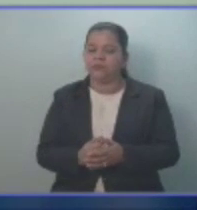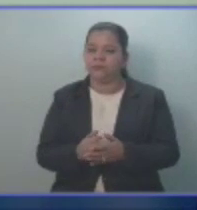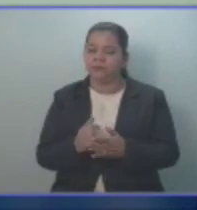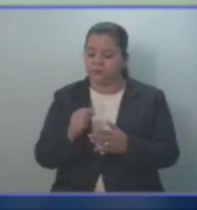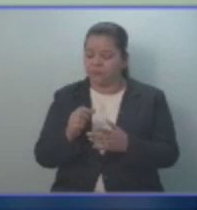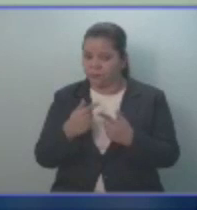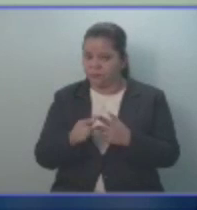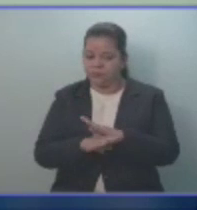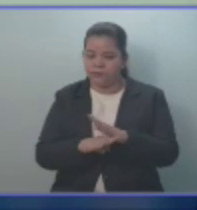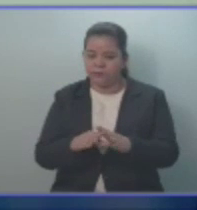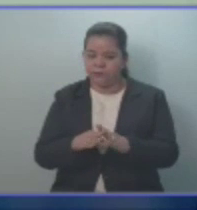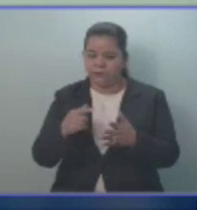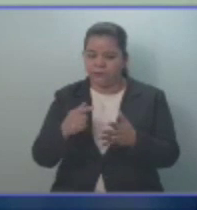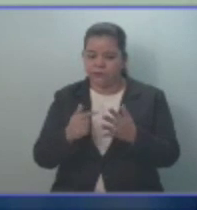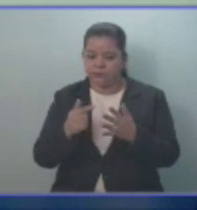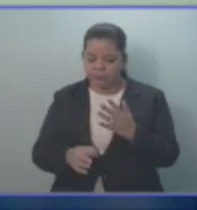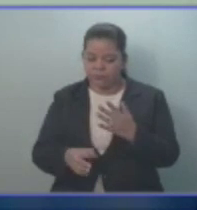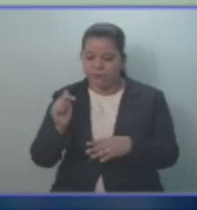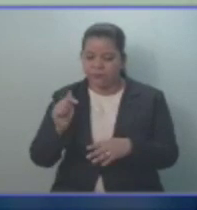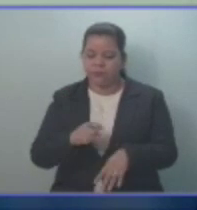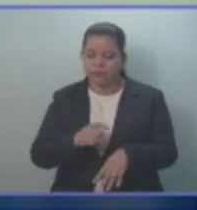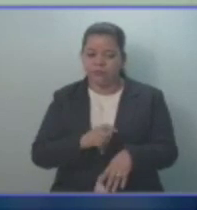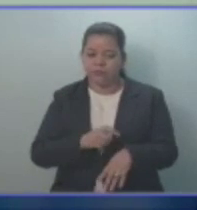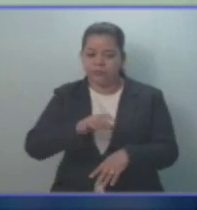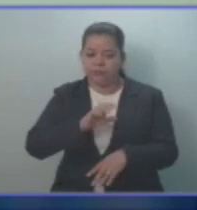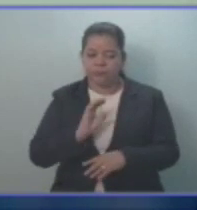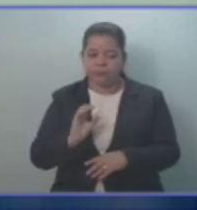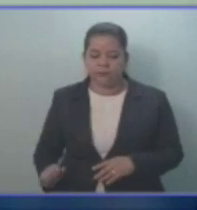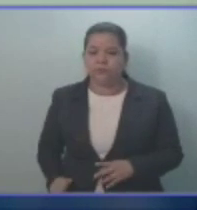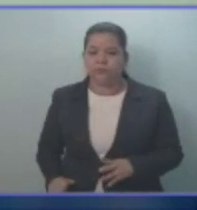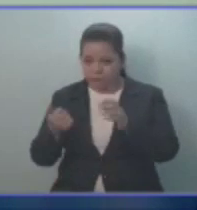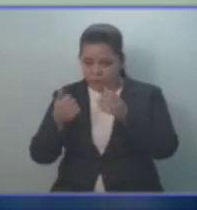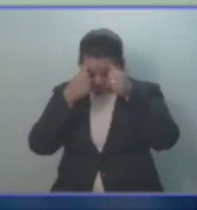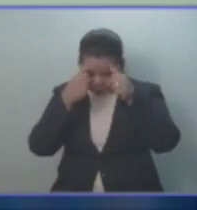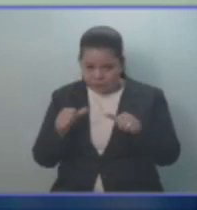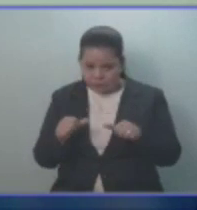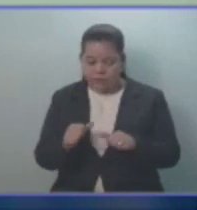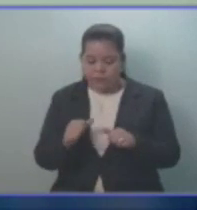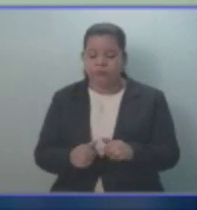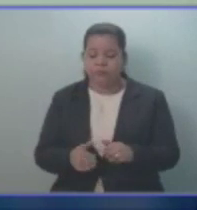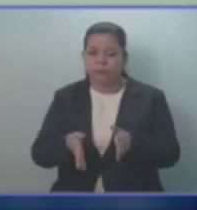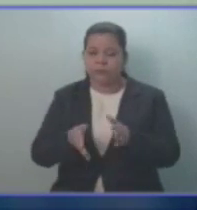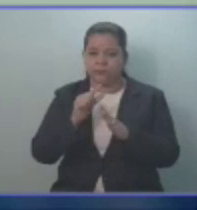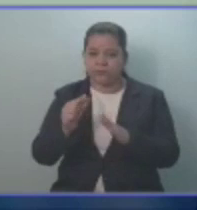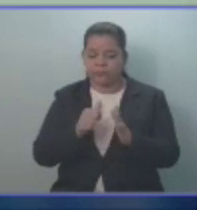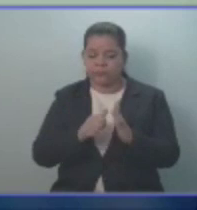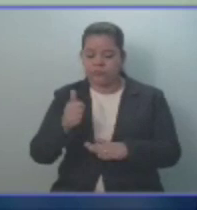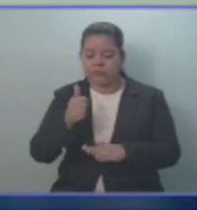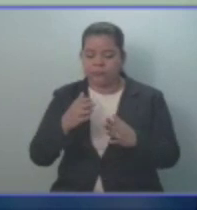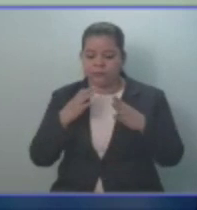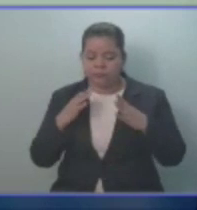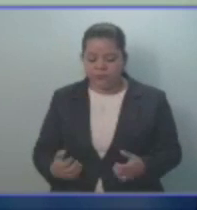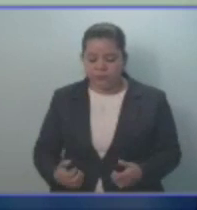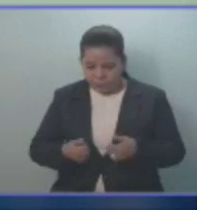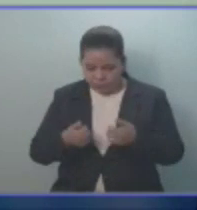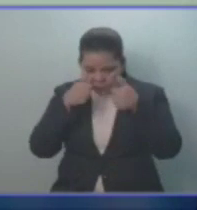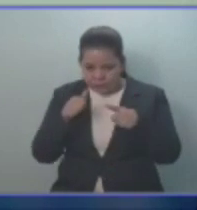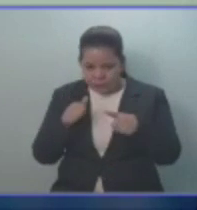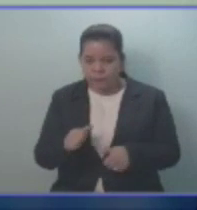constituida bajo la legislación vigente en El Salvador, aprobada por el órgano ejecutivo mediante acuerdo